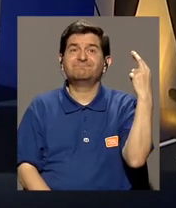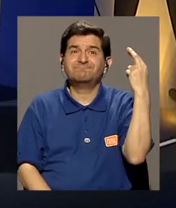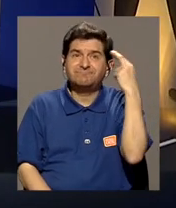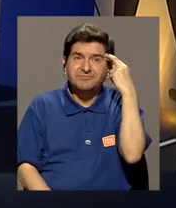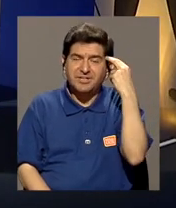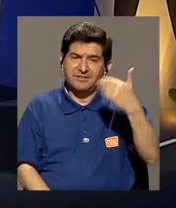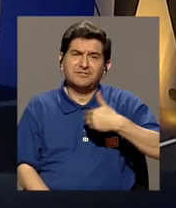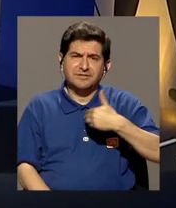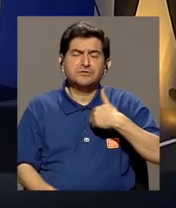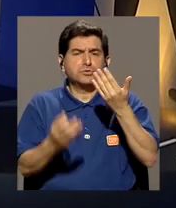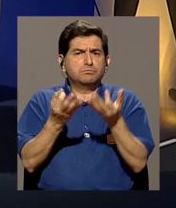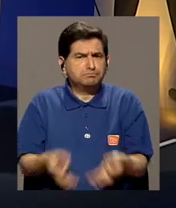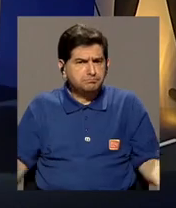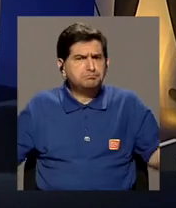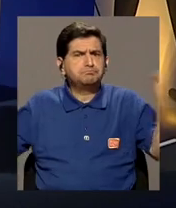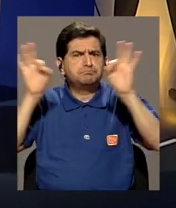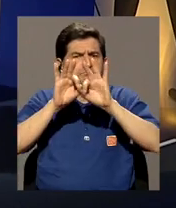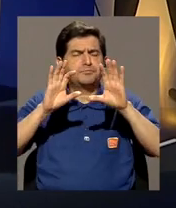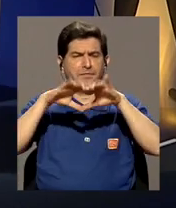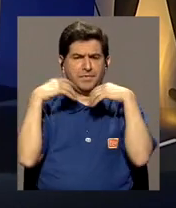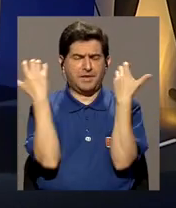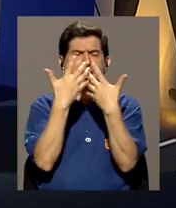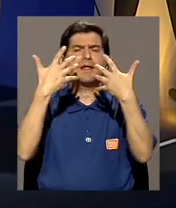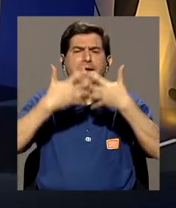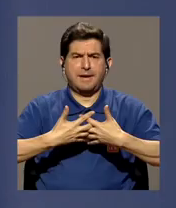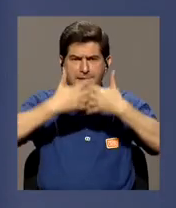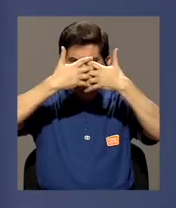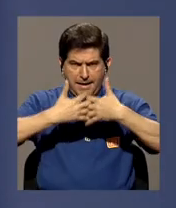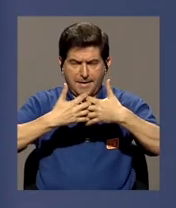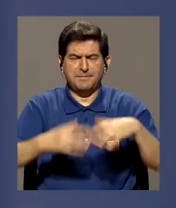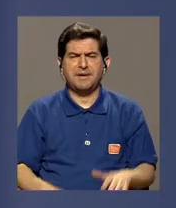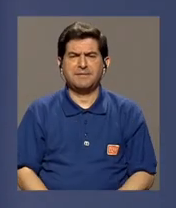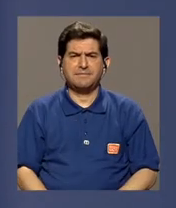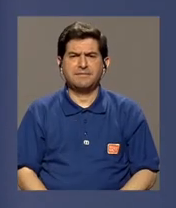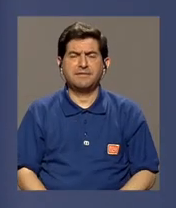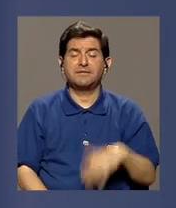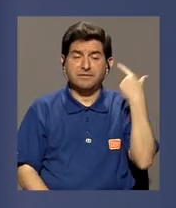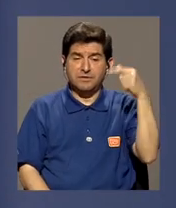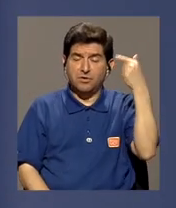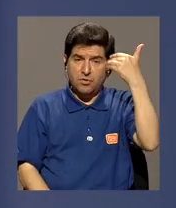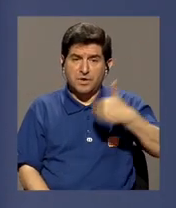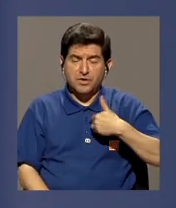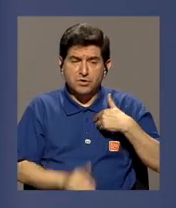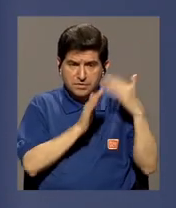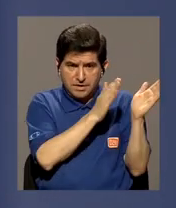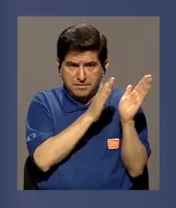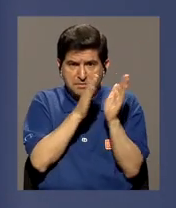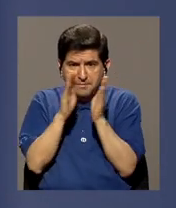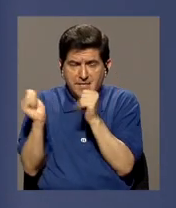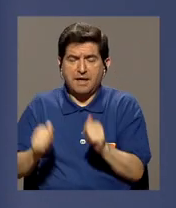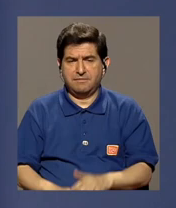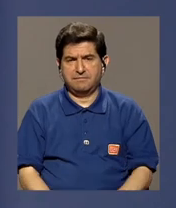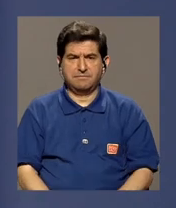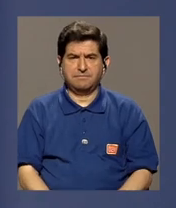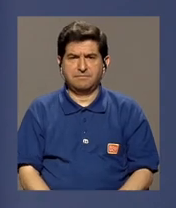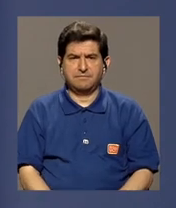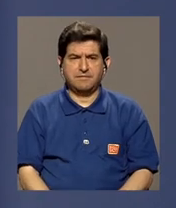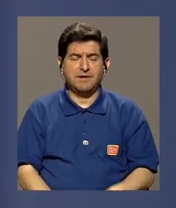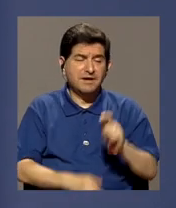reflexión que nos queda y creo que es muy valiosa desde la cámara de industrias es en el sentido de que el estado tiene un plan un plan que